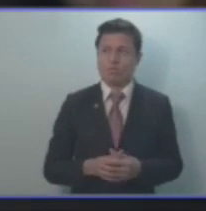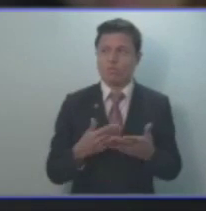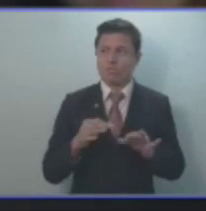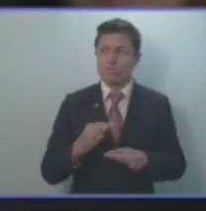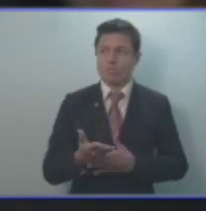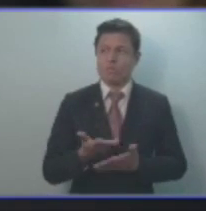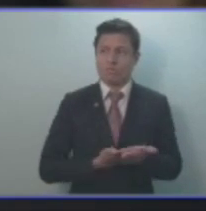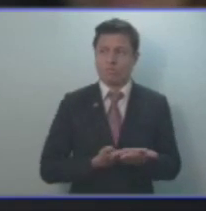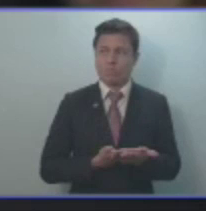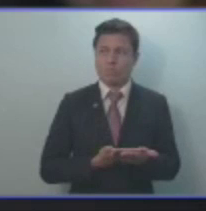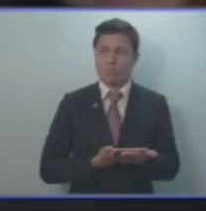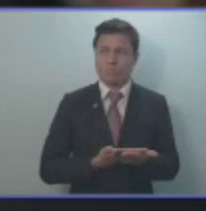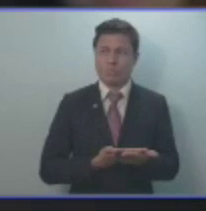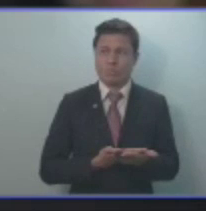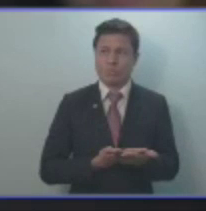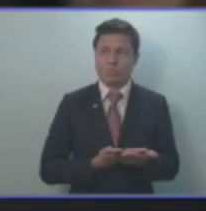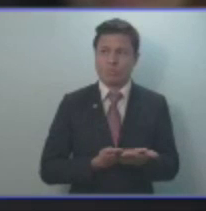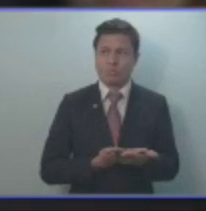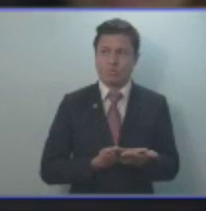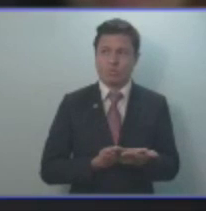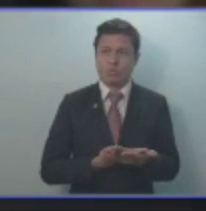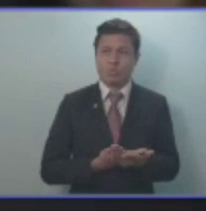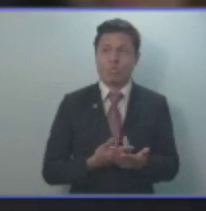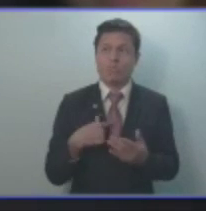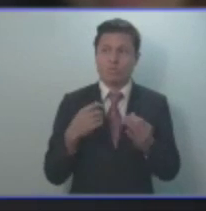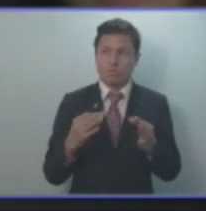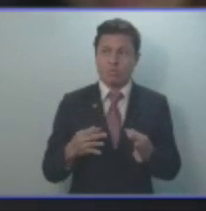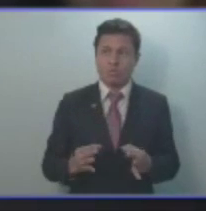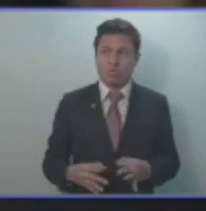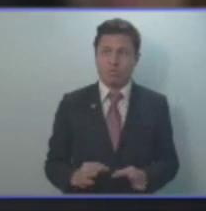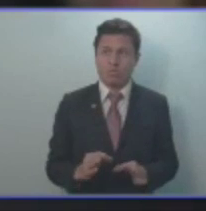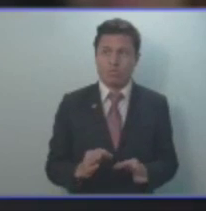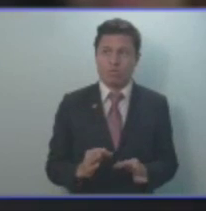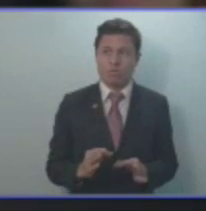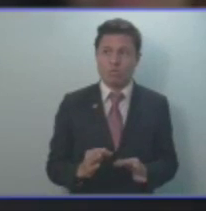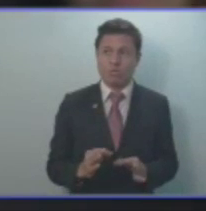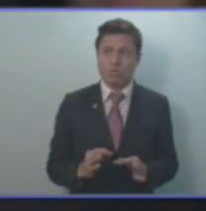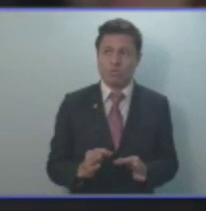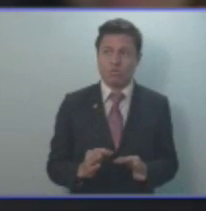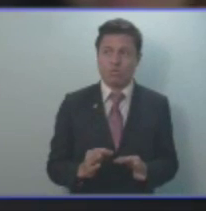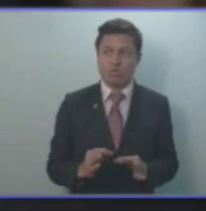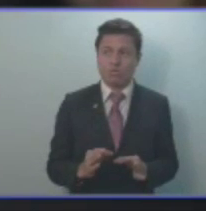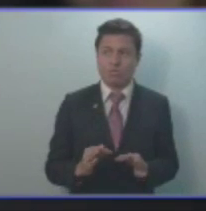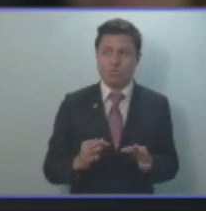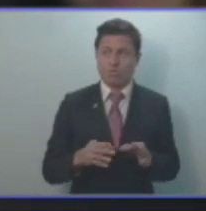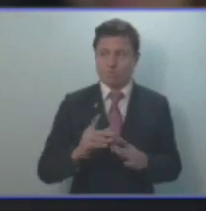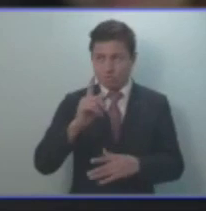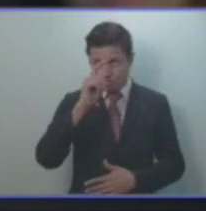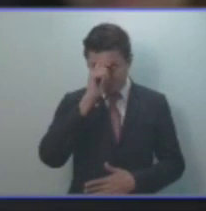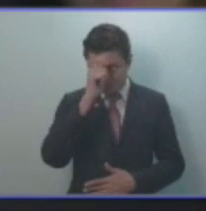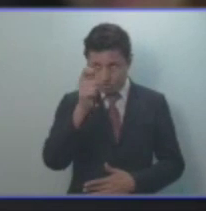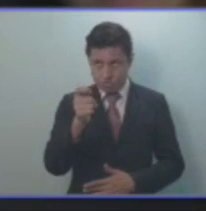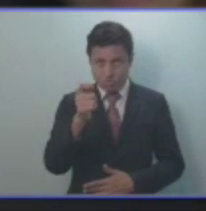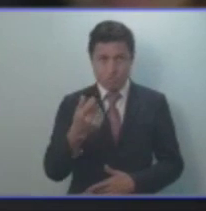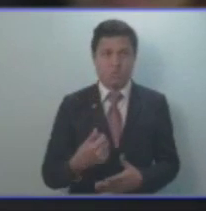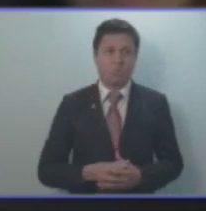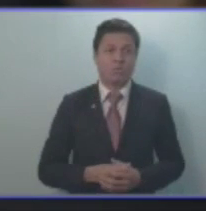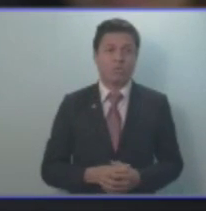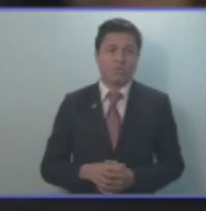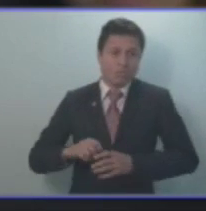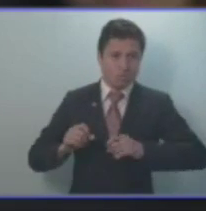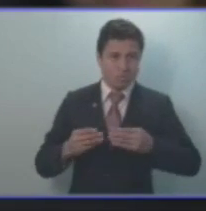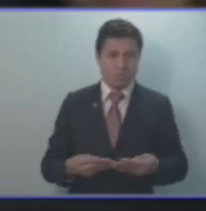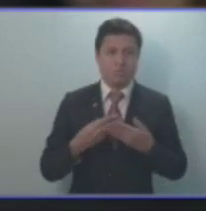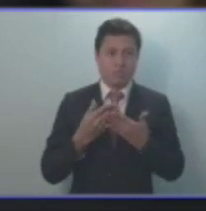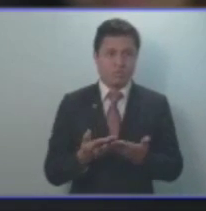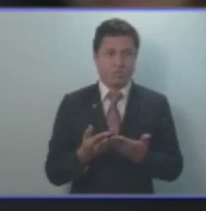conceder a poblaciones títulos, distinciones honoríficas y